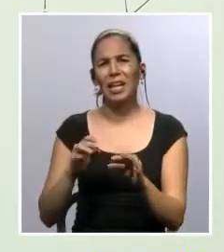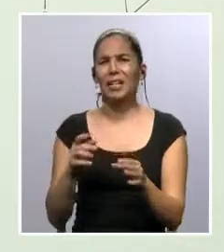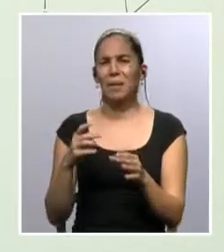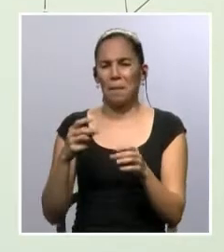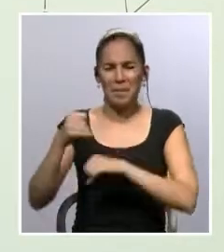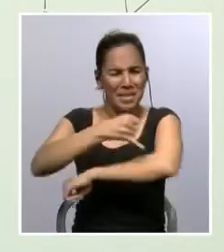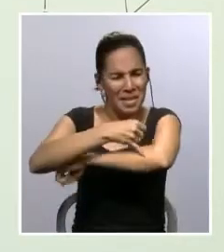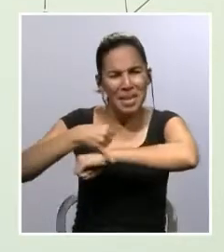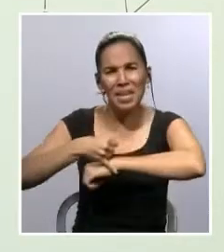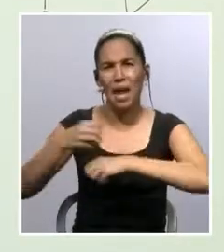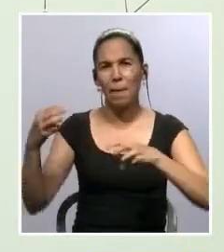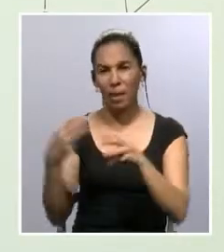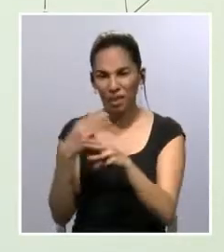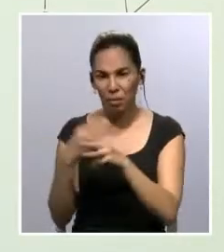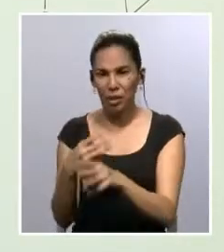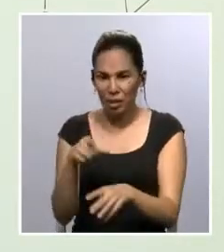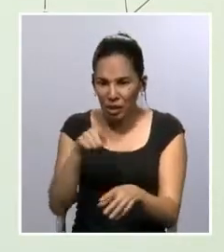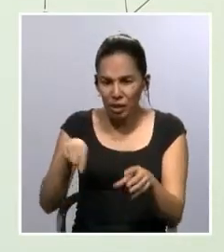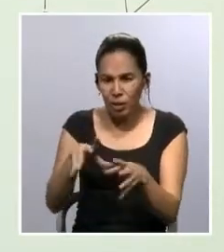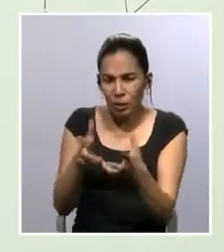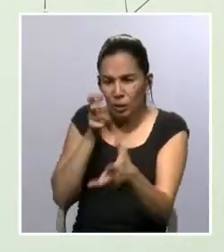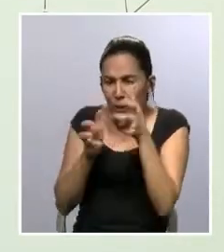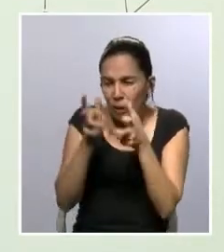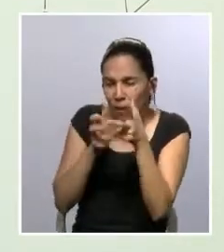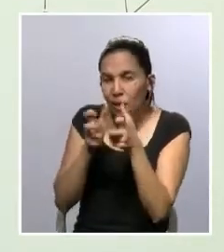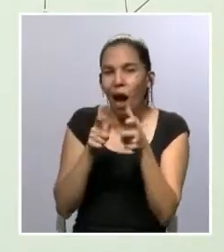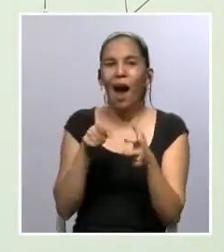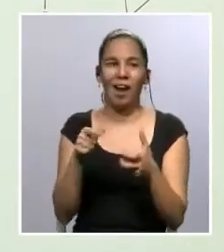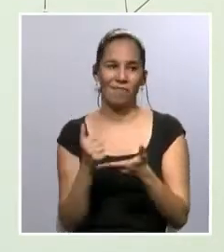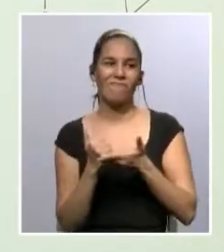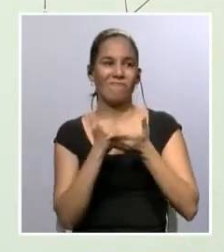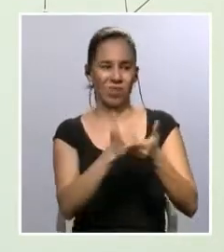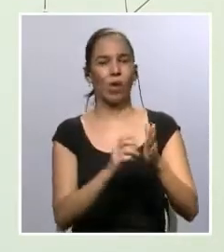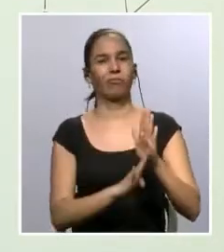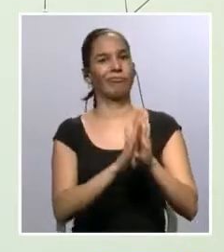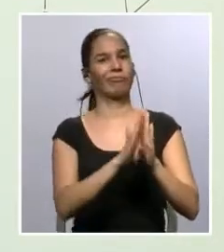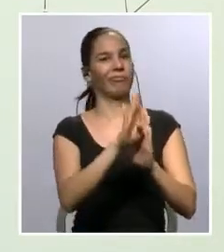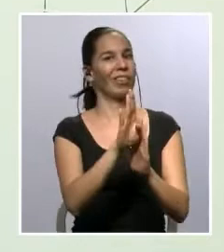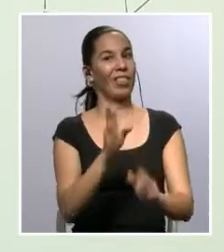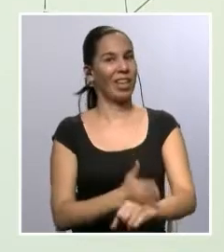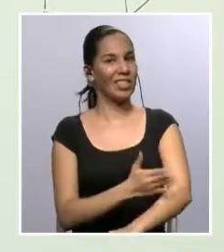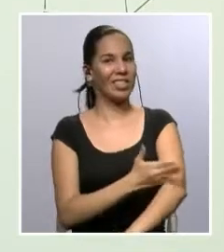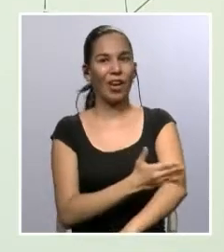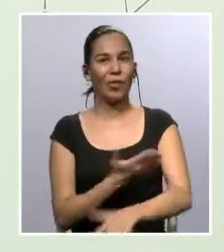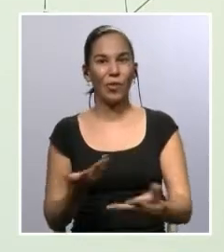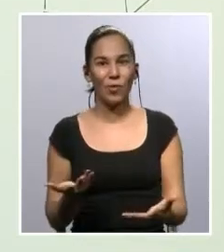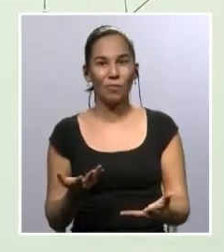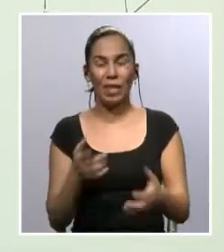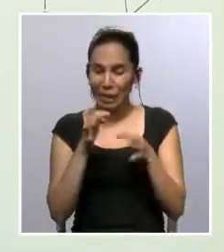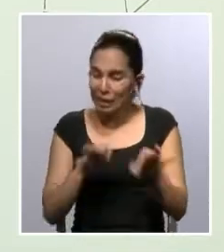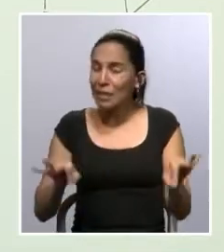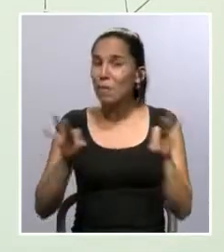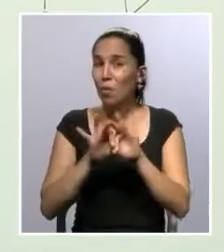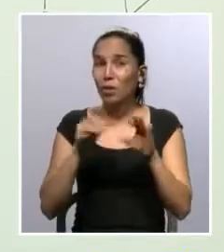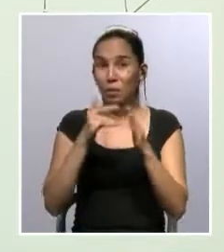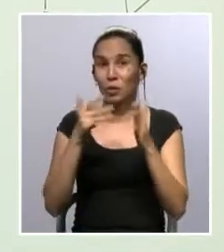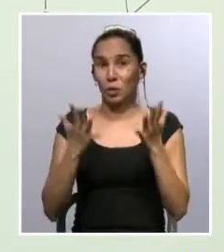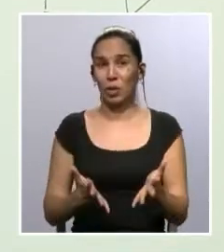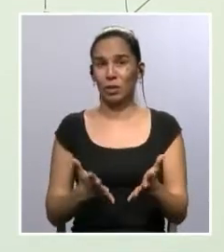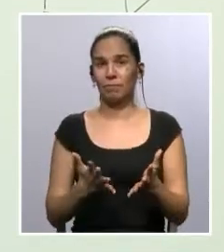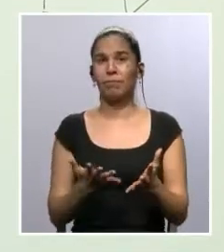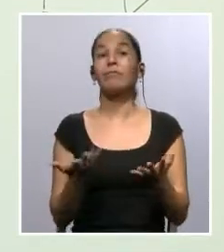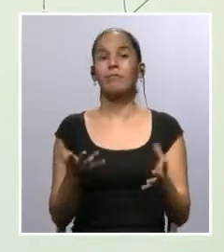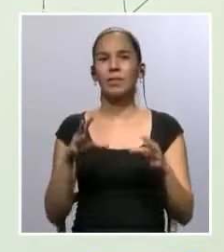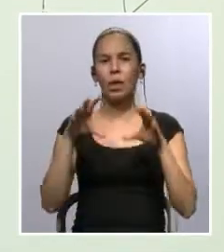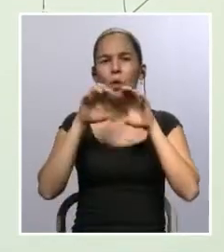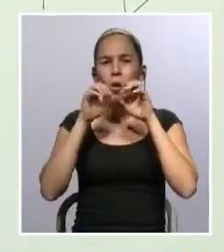fuerte matemática. Así es que para los alumnos es muy importante esto. Ahora, estaba explicándoles de que el contenido de los globos es